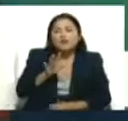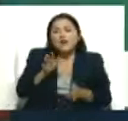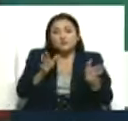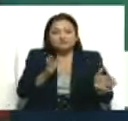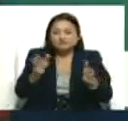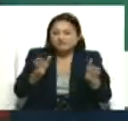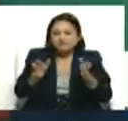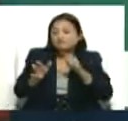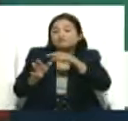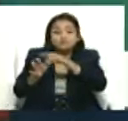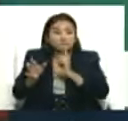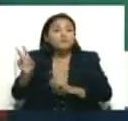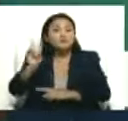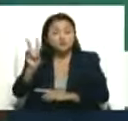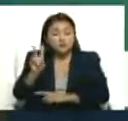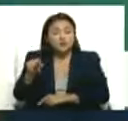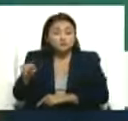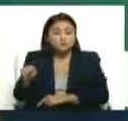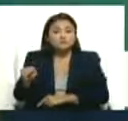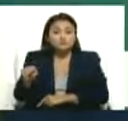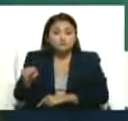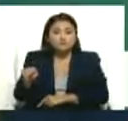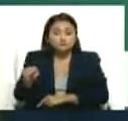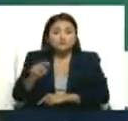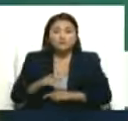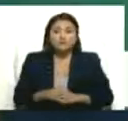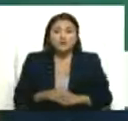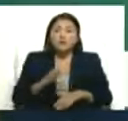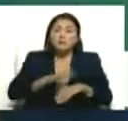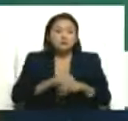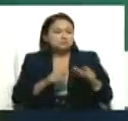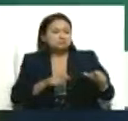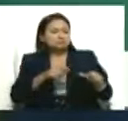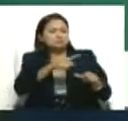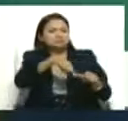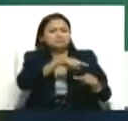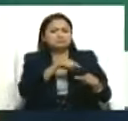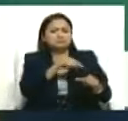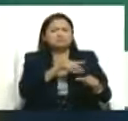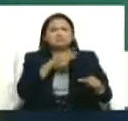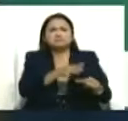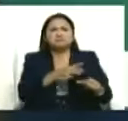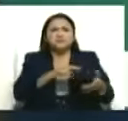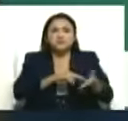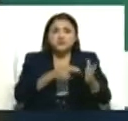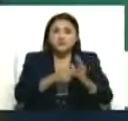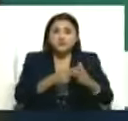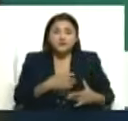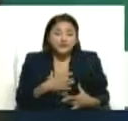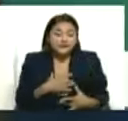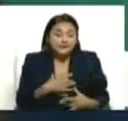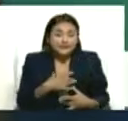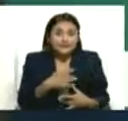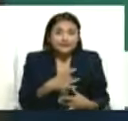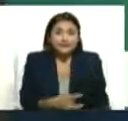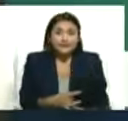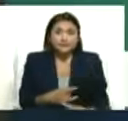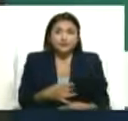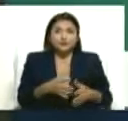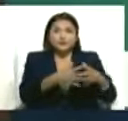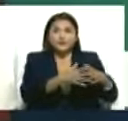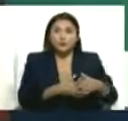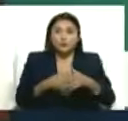apuntar hacia dónde, hacia Venezuela. Porque la ExxonMobil representa los intereses del